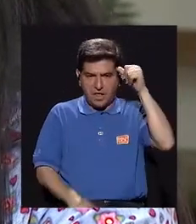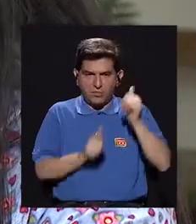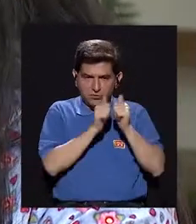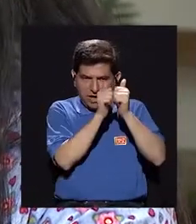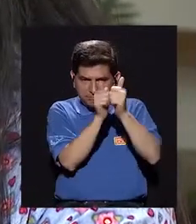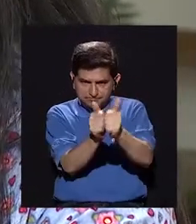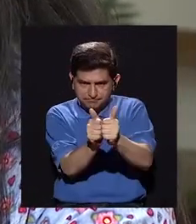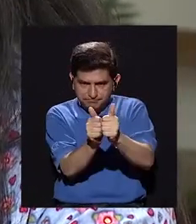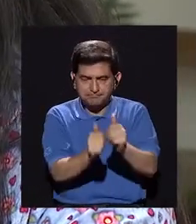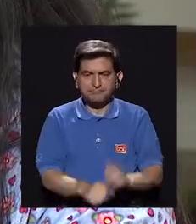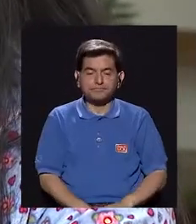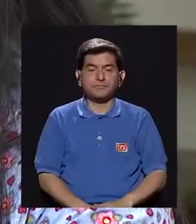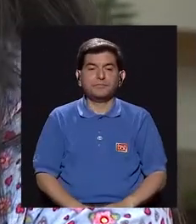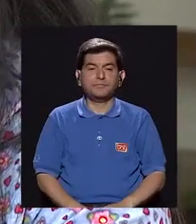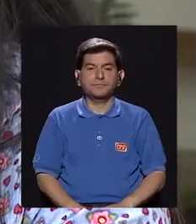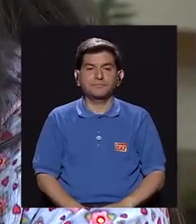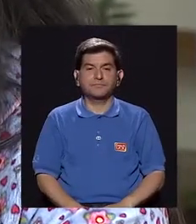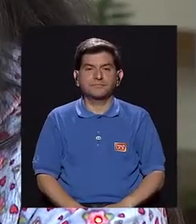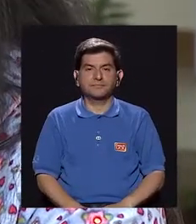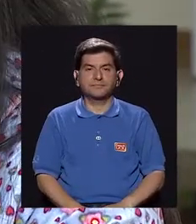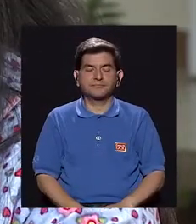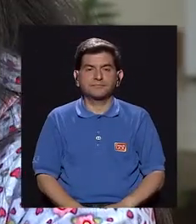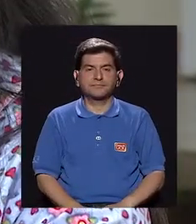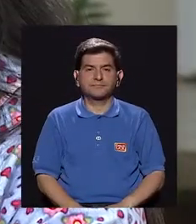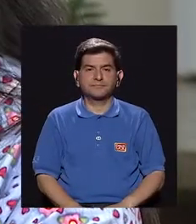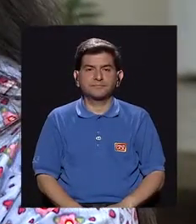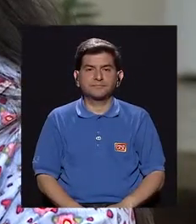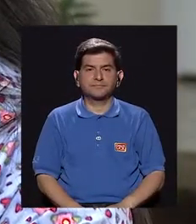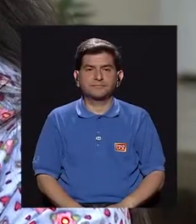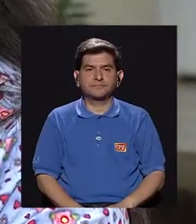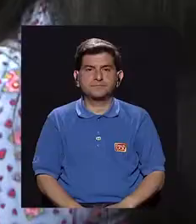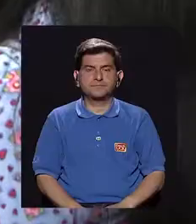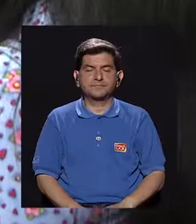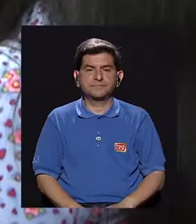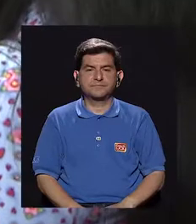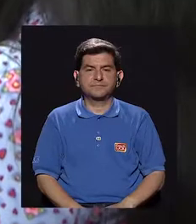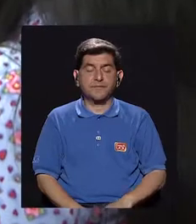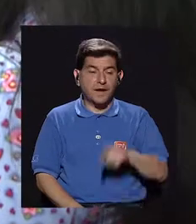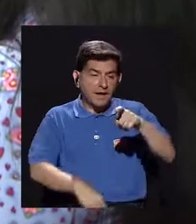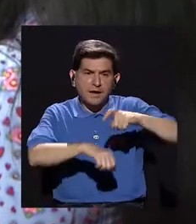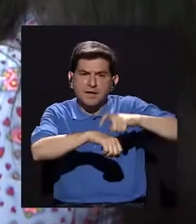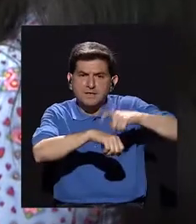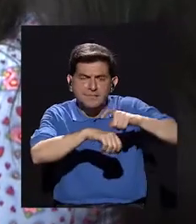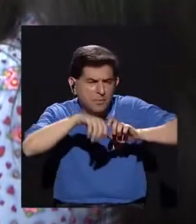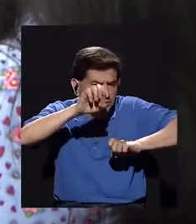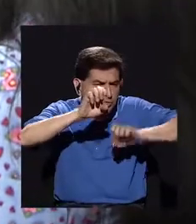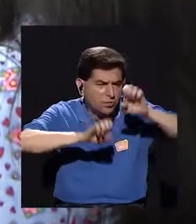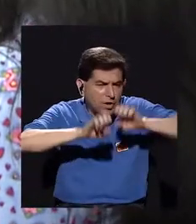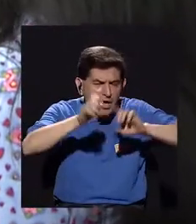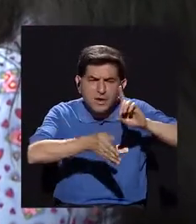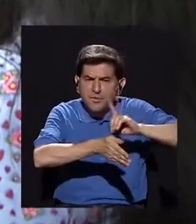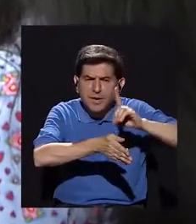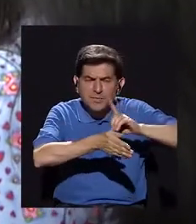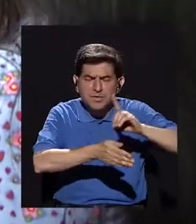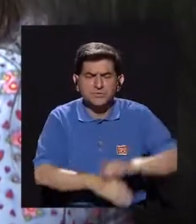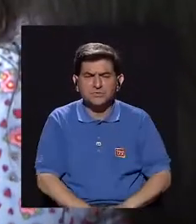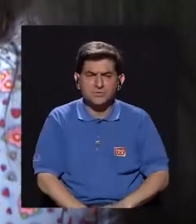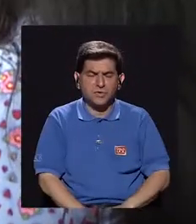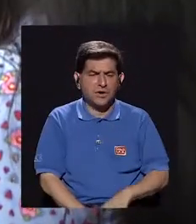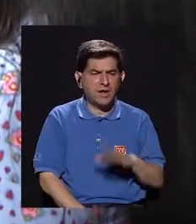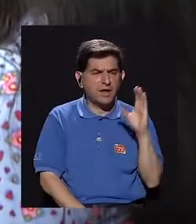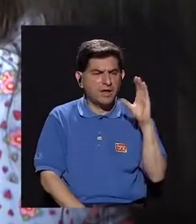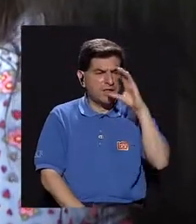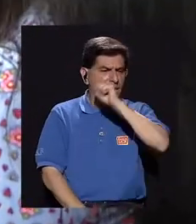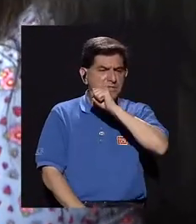con una persona adulta mayor de edad. ahí inclusive se hace una valoración médica y el